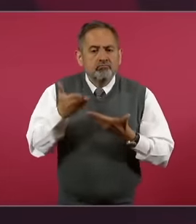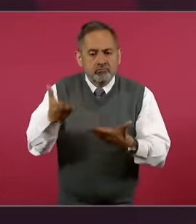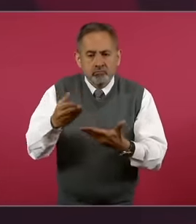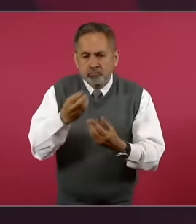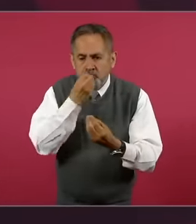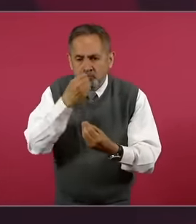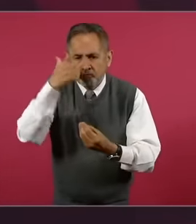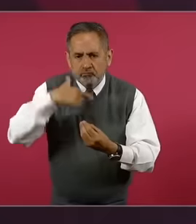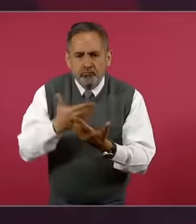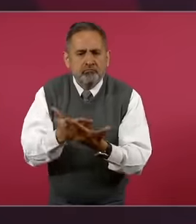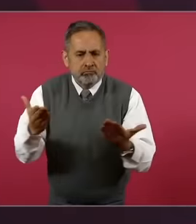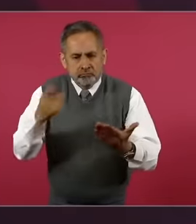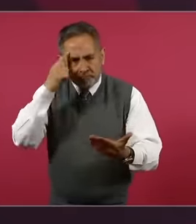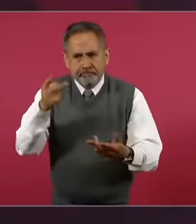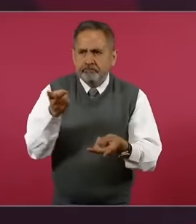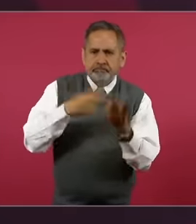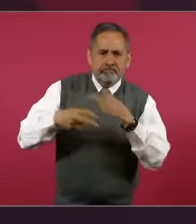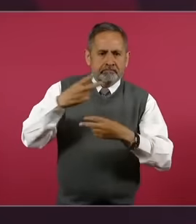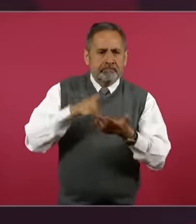cena a los